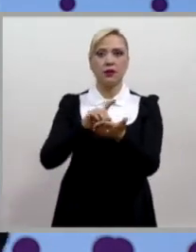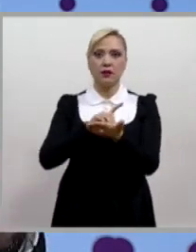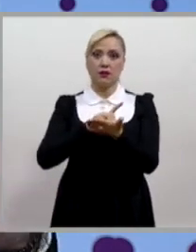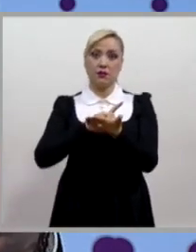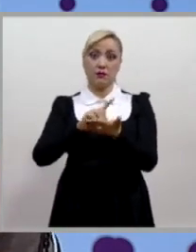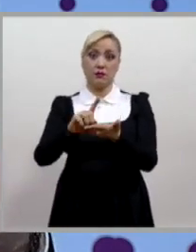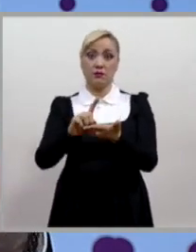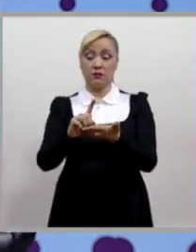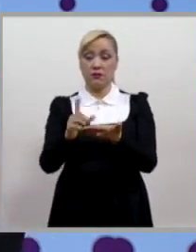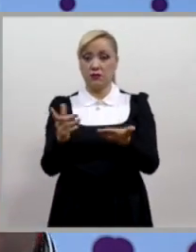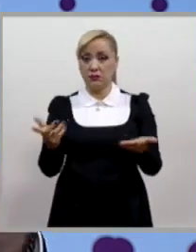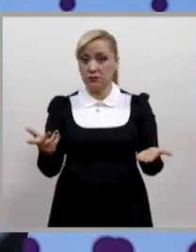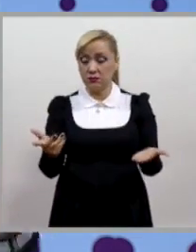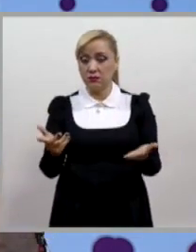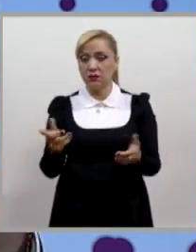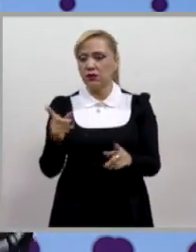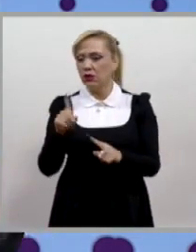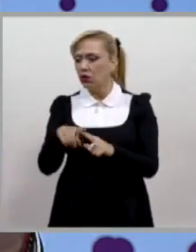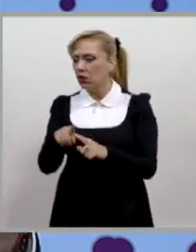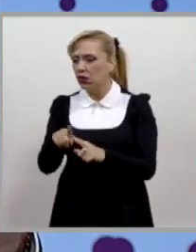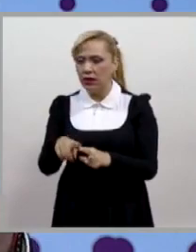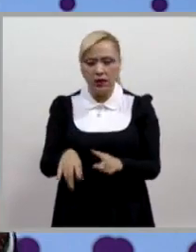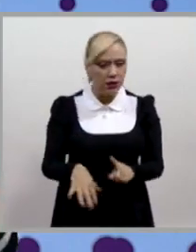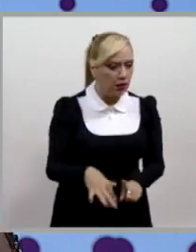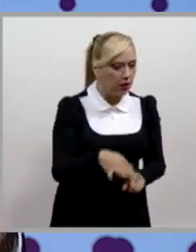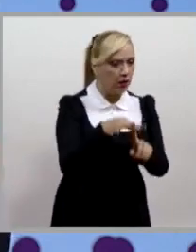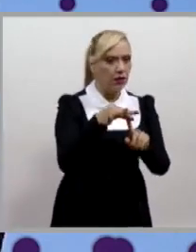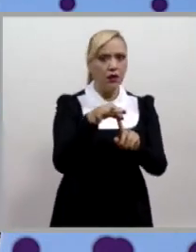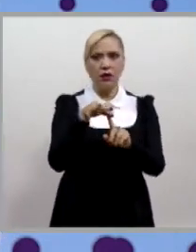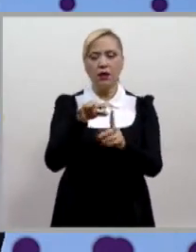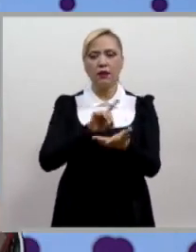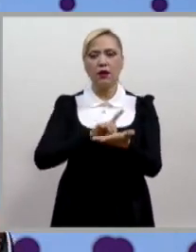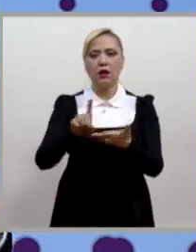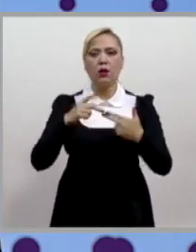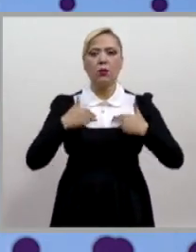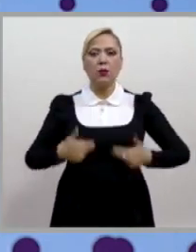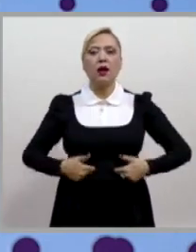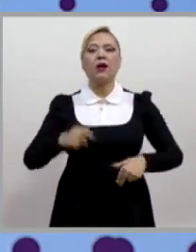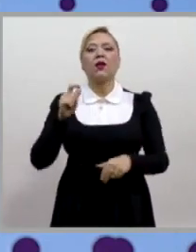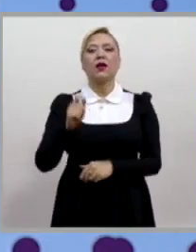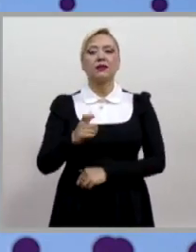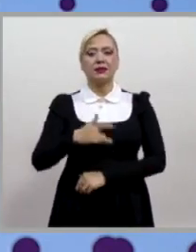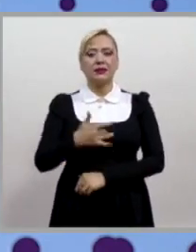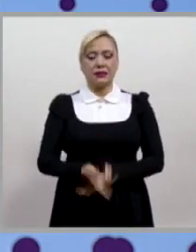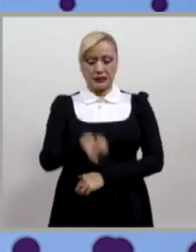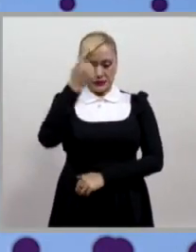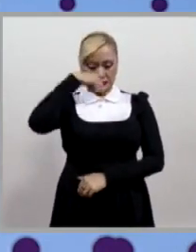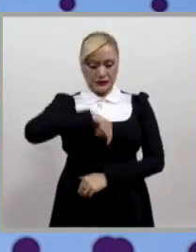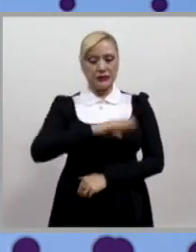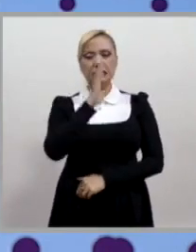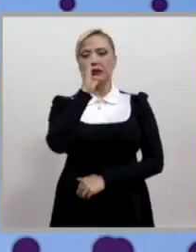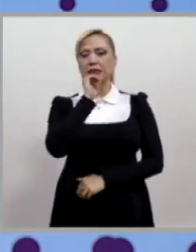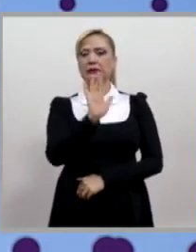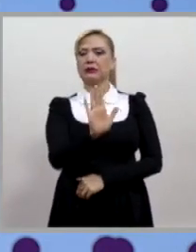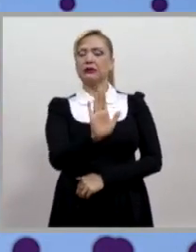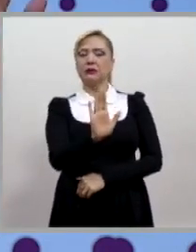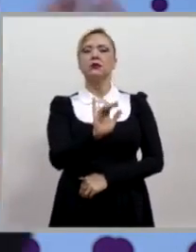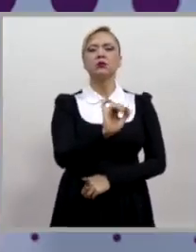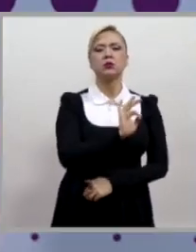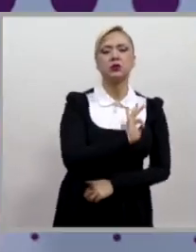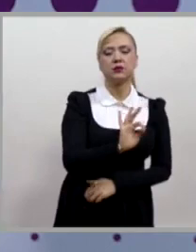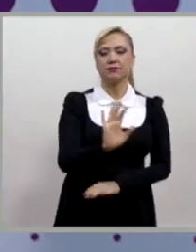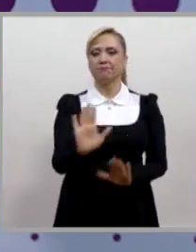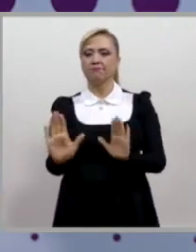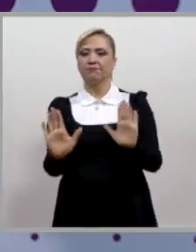del origen, de la sustancia, de la esencia de los derechos humanos, insisto, que son los valores y los principios. Creo que esa es la parte más importante.